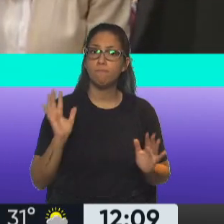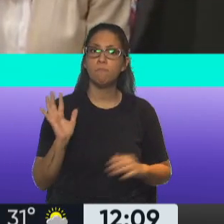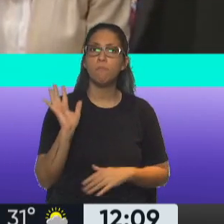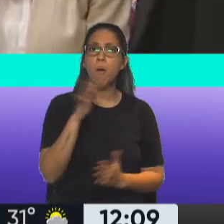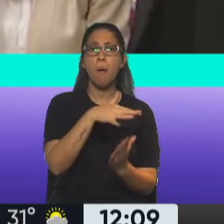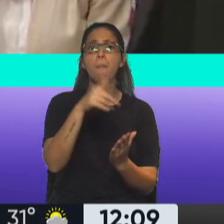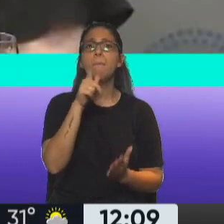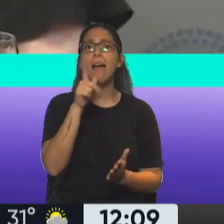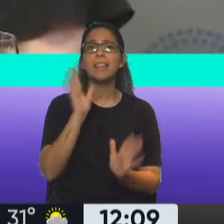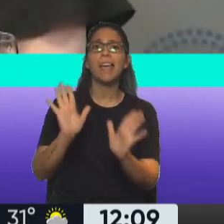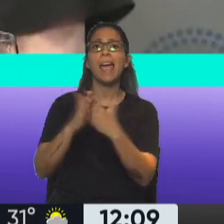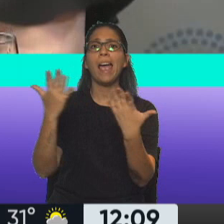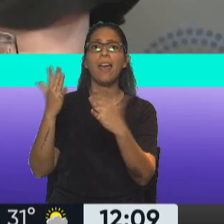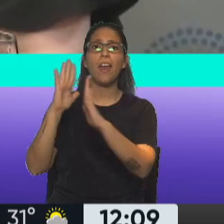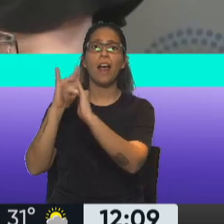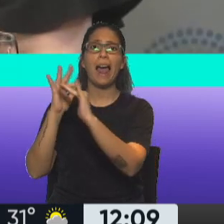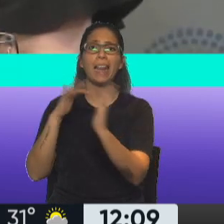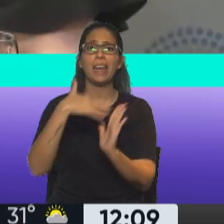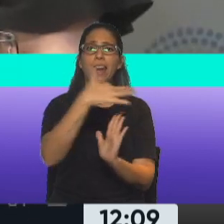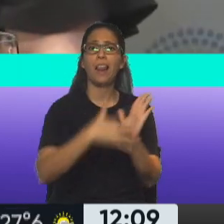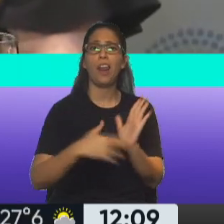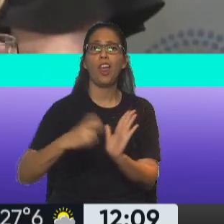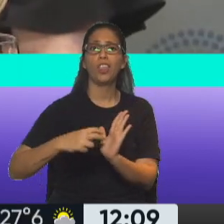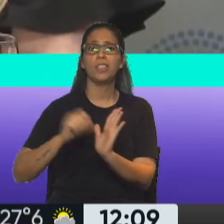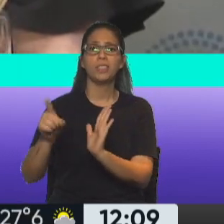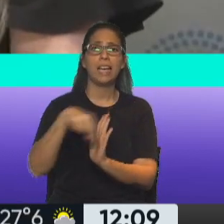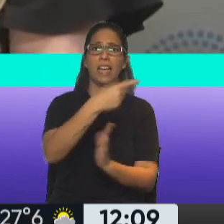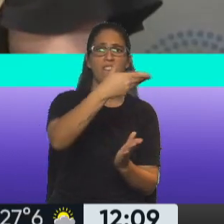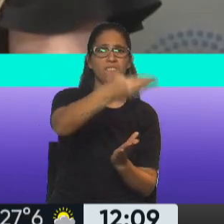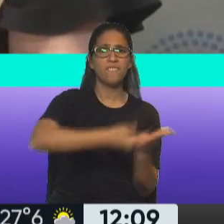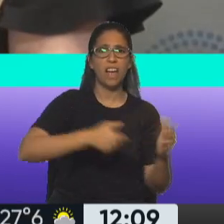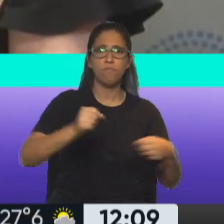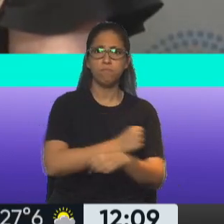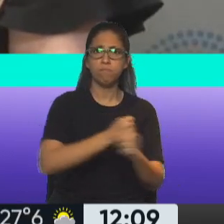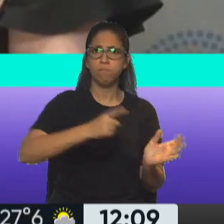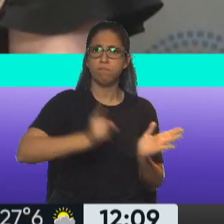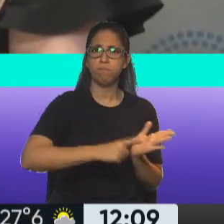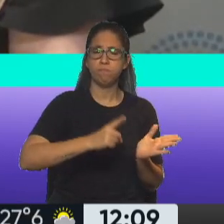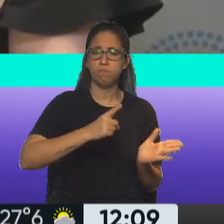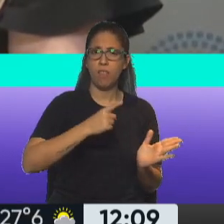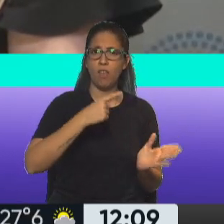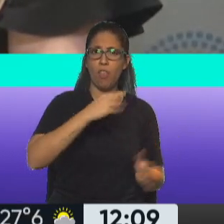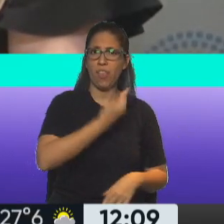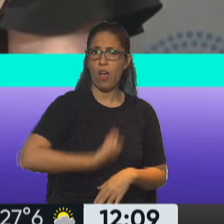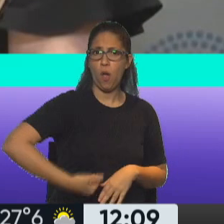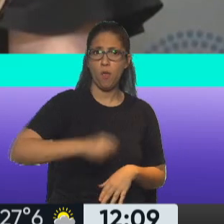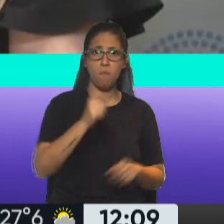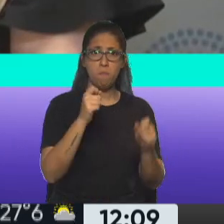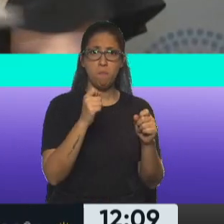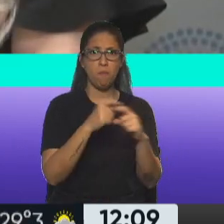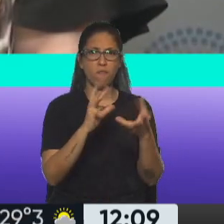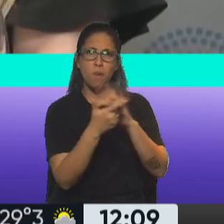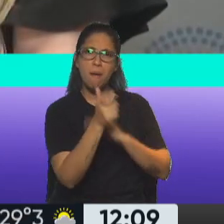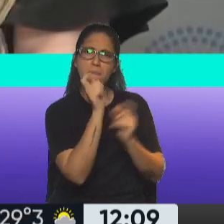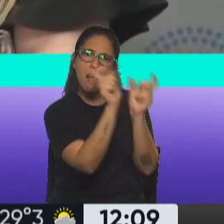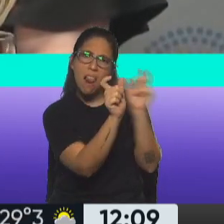nota de Clarín que un fallo de un estamento, de un poder del Estado por el vocabulario y,